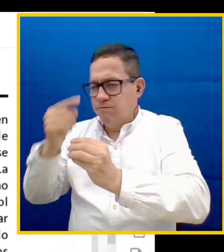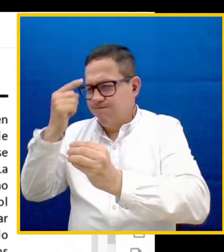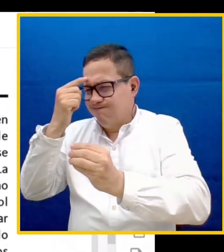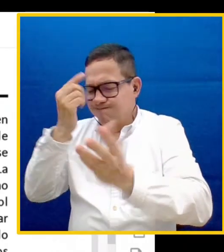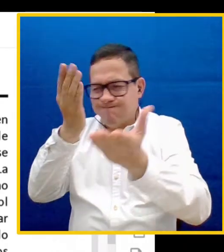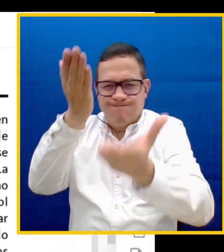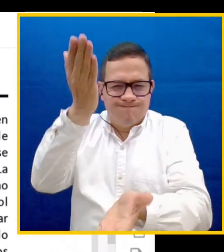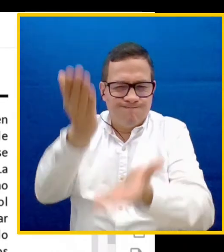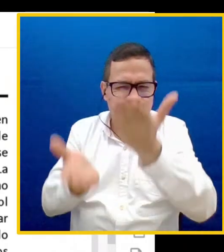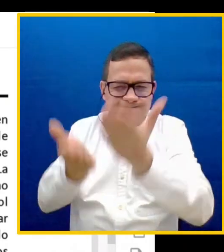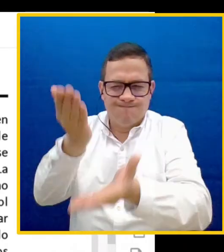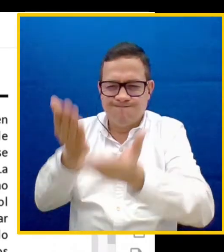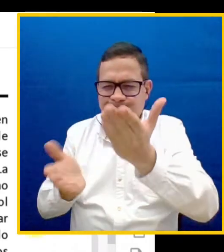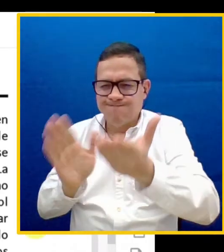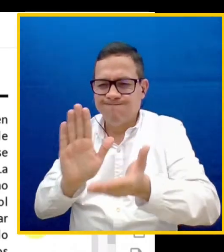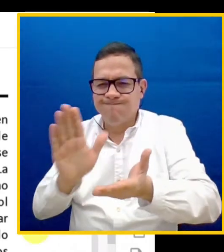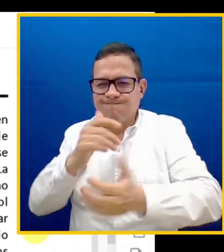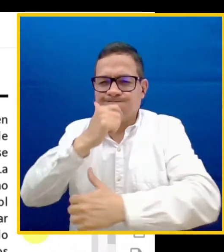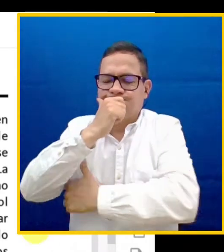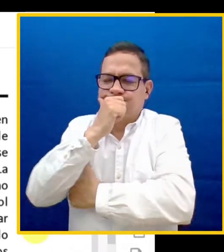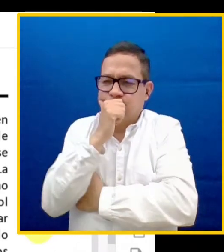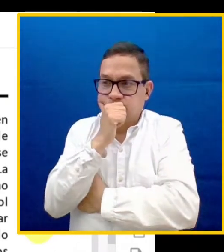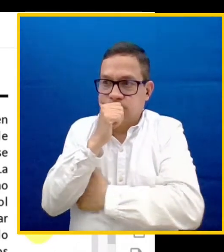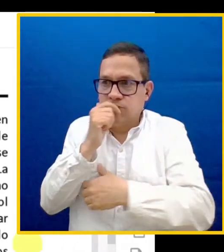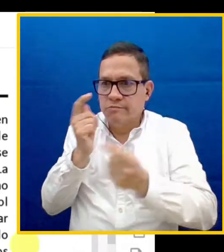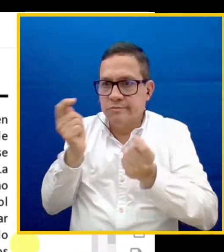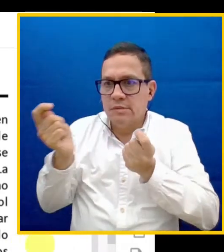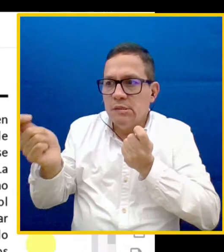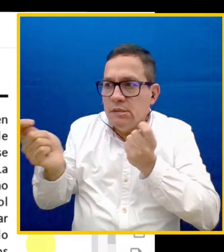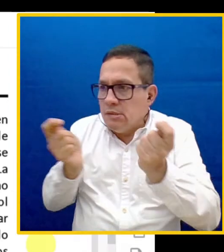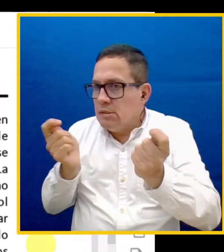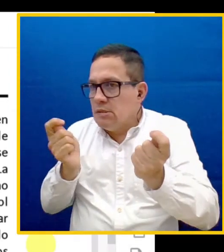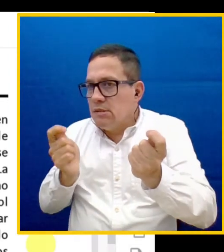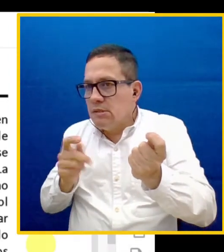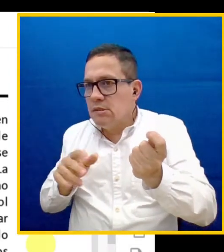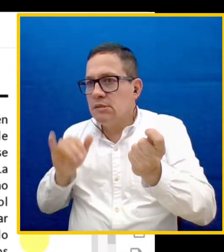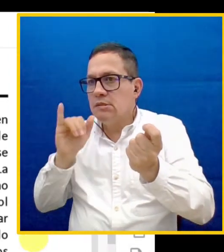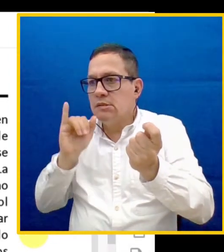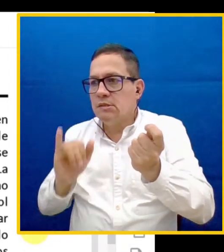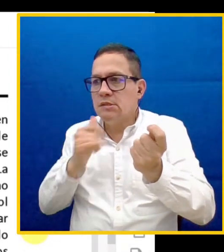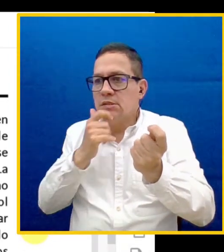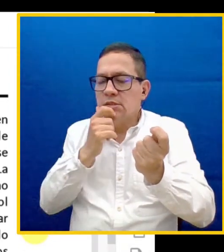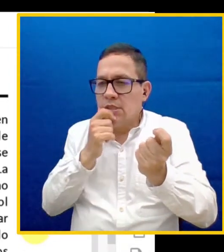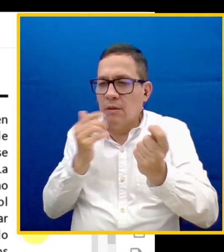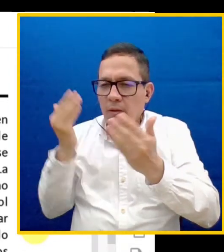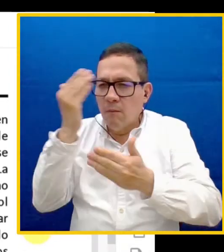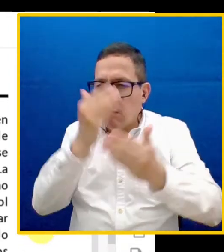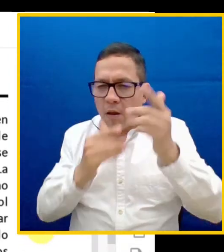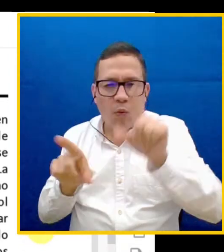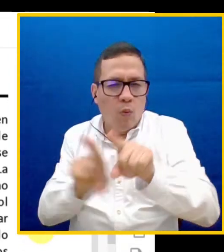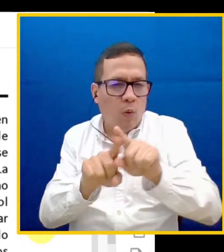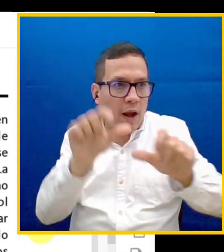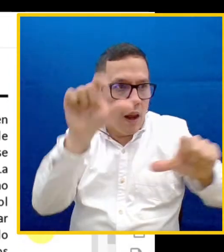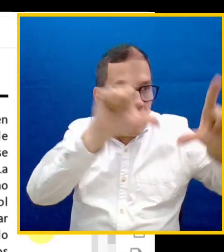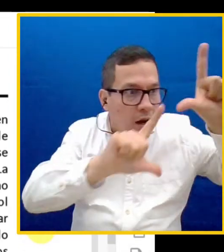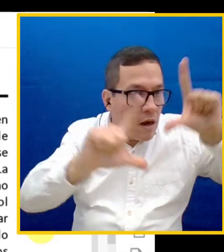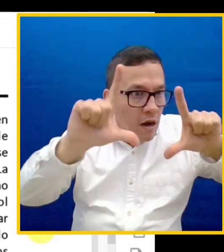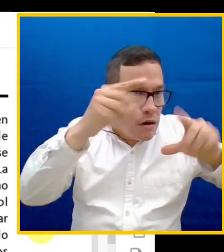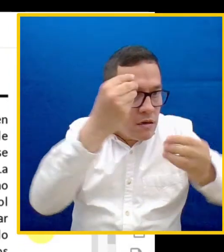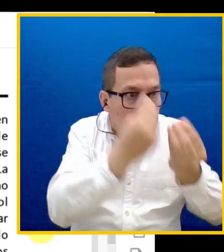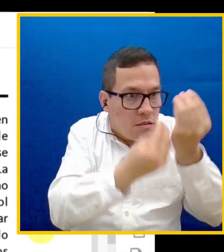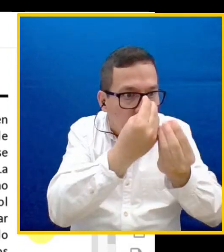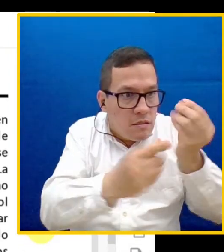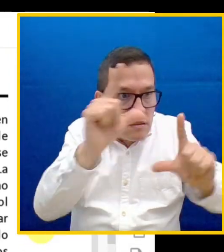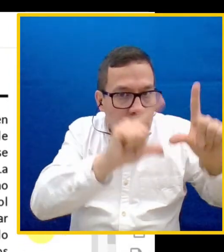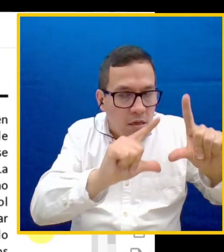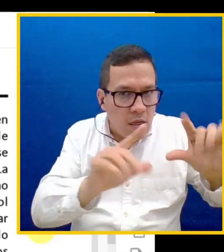variables no responden a un criterio donde el control experimental es lo más importante a considerar, como si